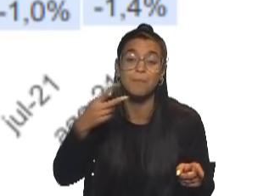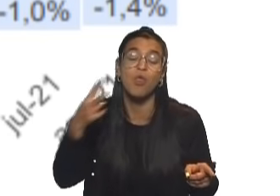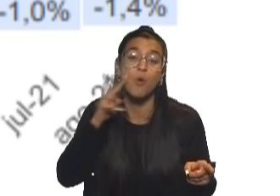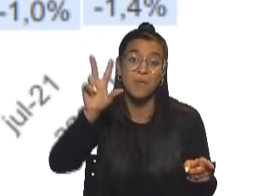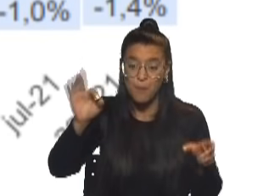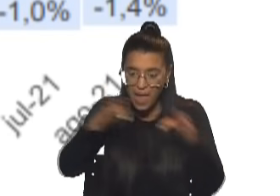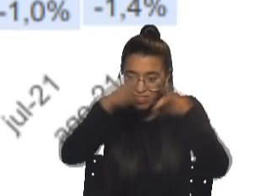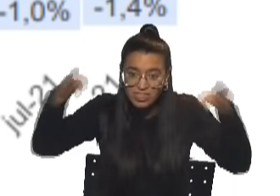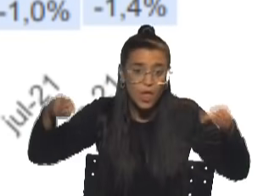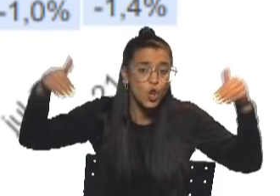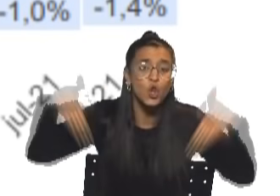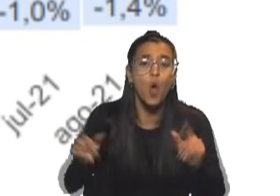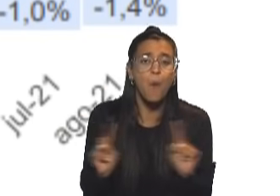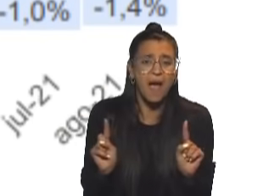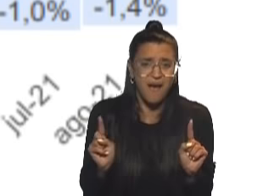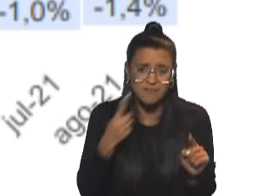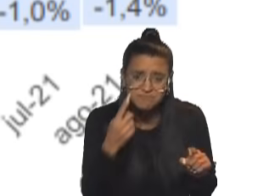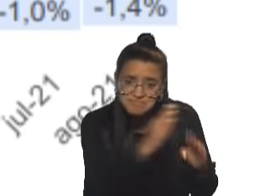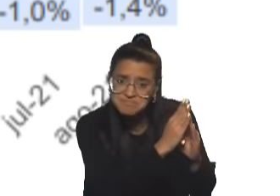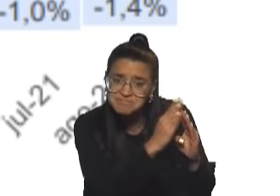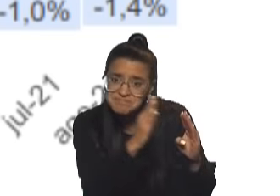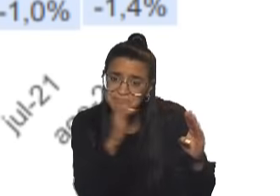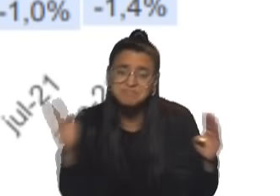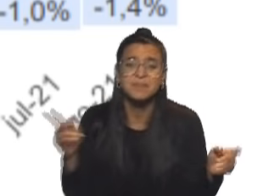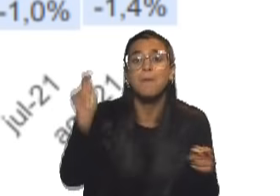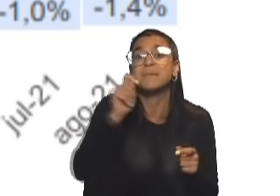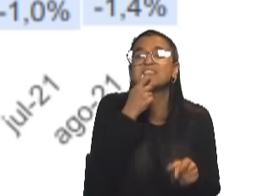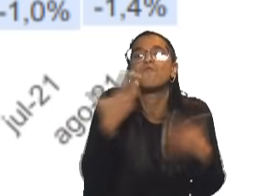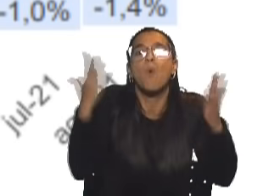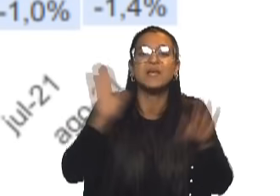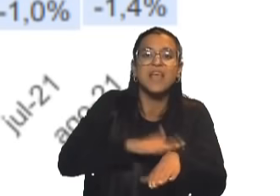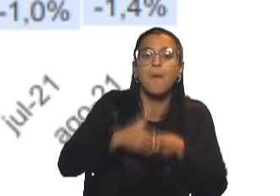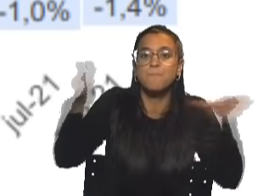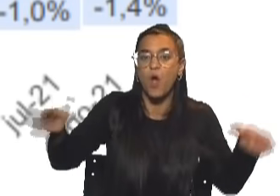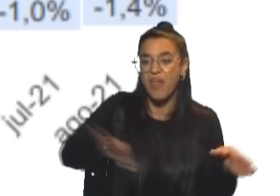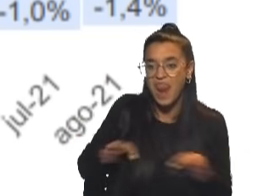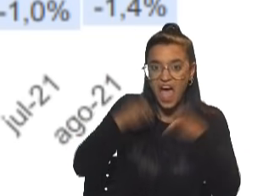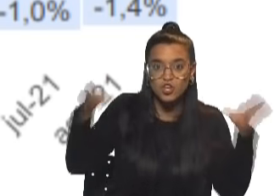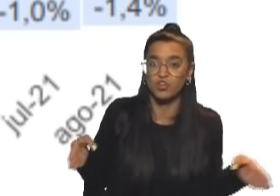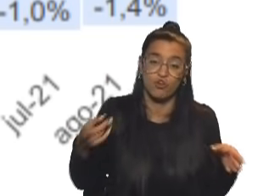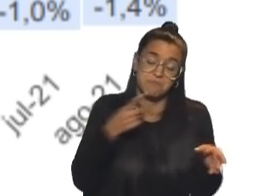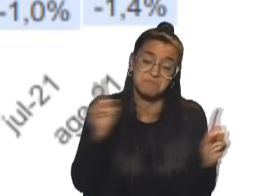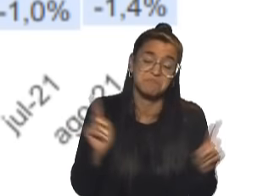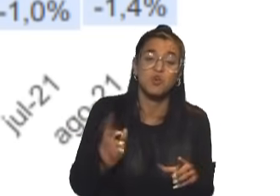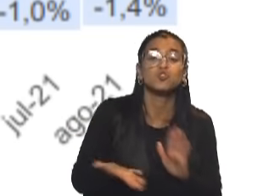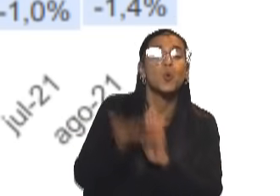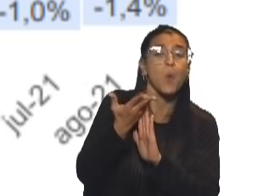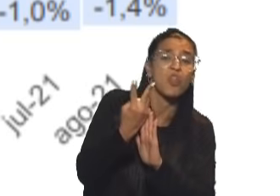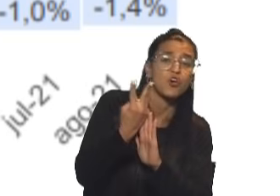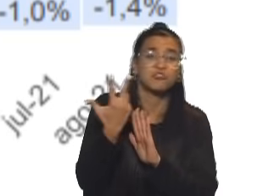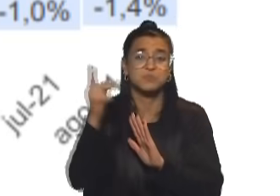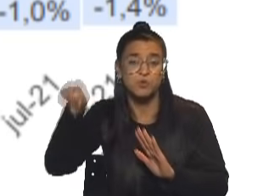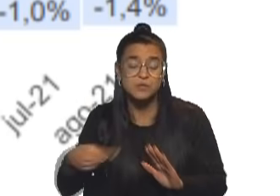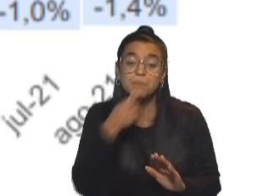una baja. ¿No? Que supuestamente si hay un componente estacional en esos meses también deberías verla. Incluso ves una suba del 2, casi del 3%. Y si te